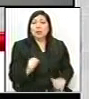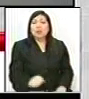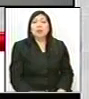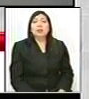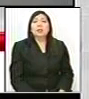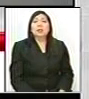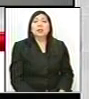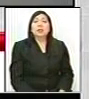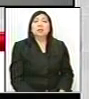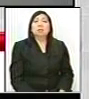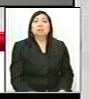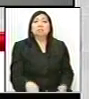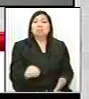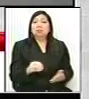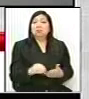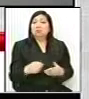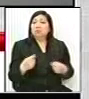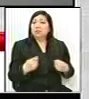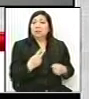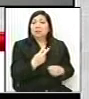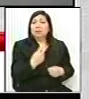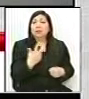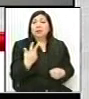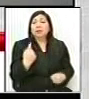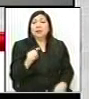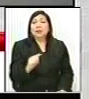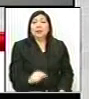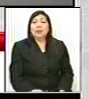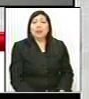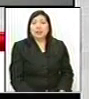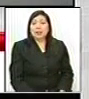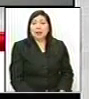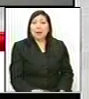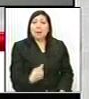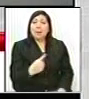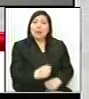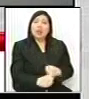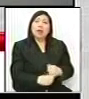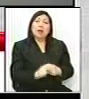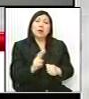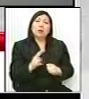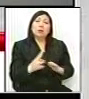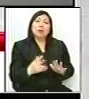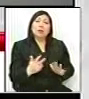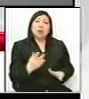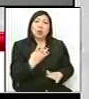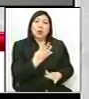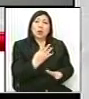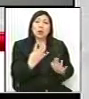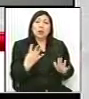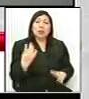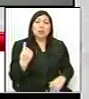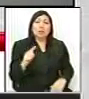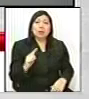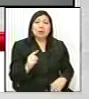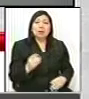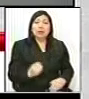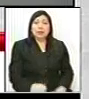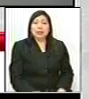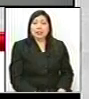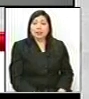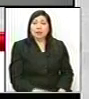En 2017 hemos invertido 23 millones. Para el 2018 tenemos 49 millones,